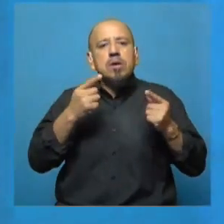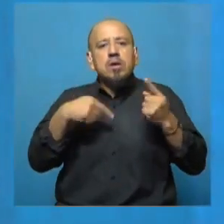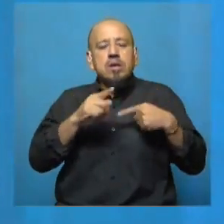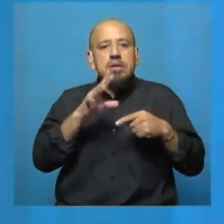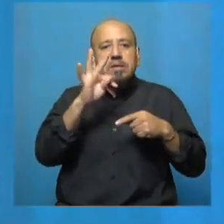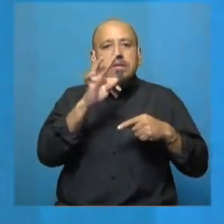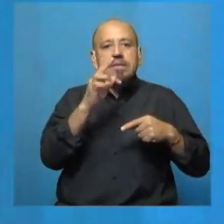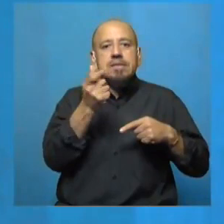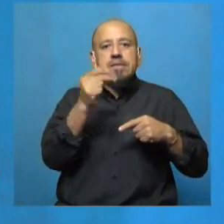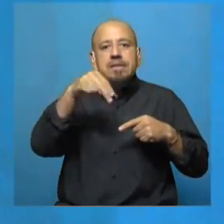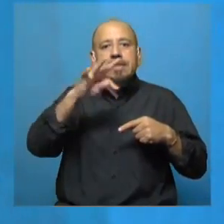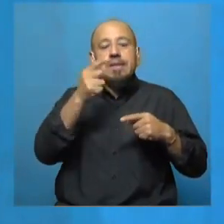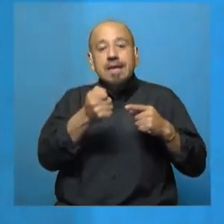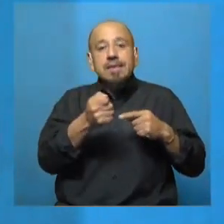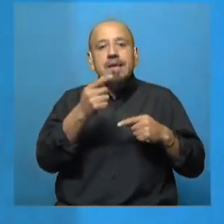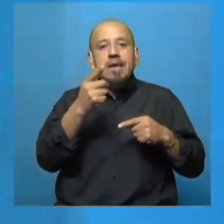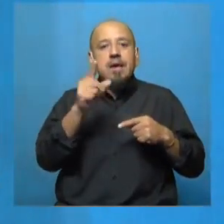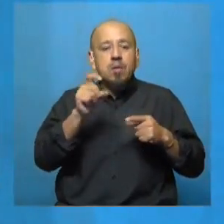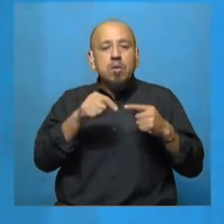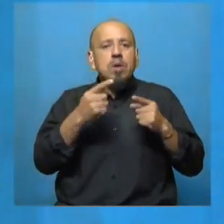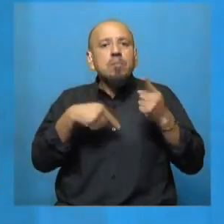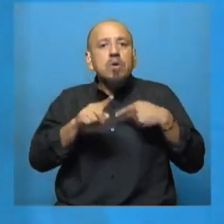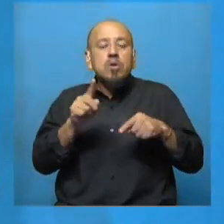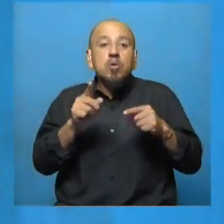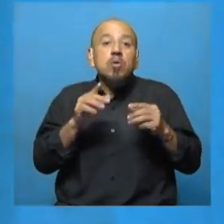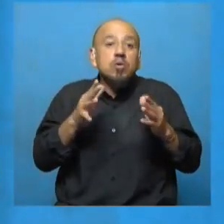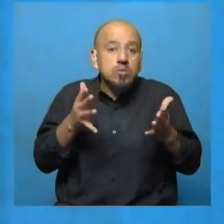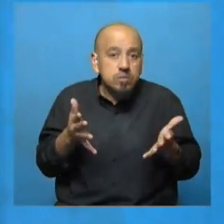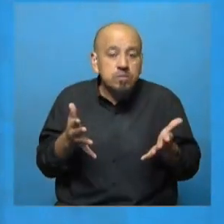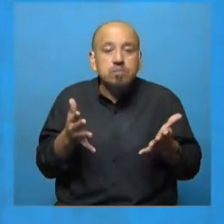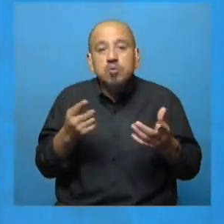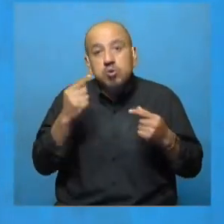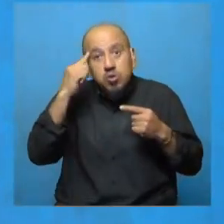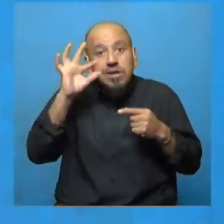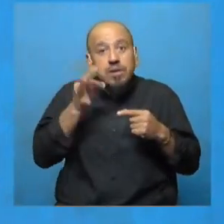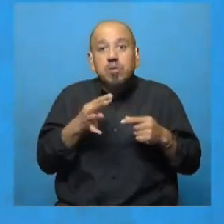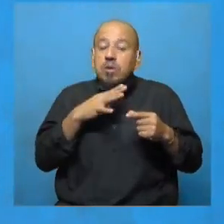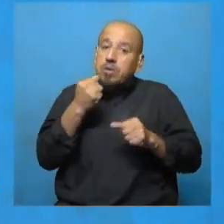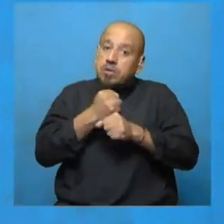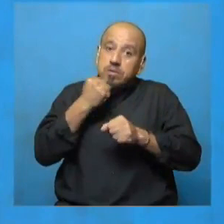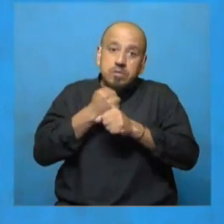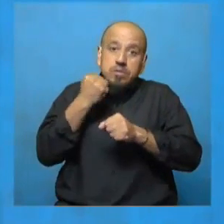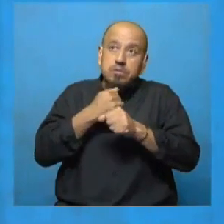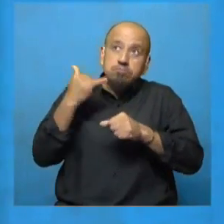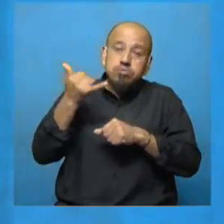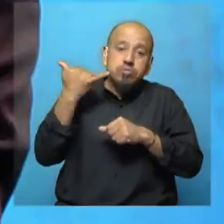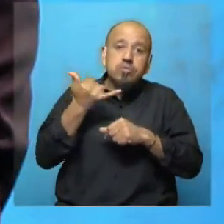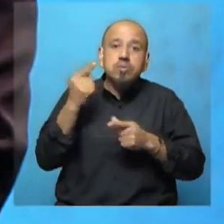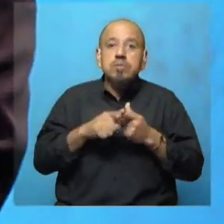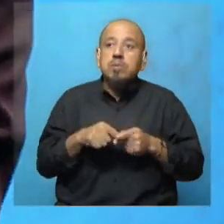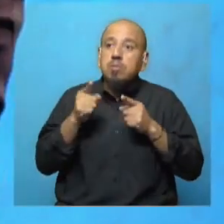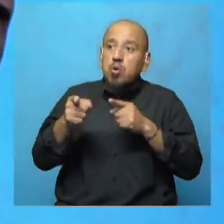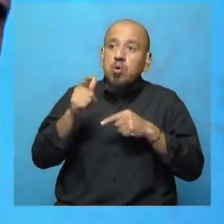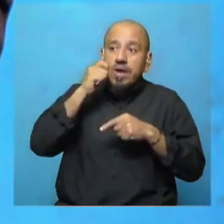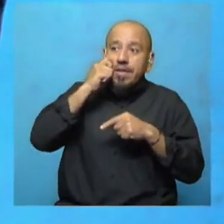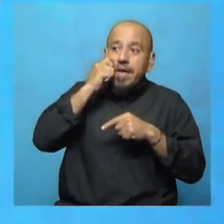que es insólito esto O sea jamás nos hubiéramos imaginado pero yo creo que algo tiene que ver con todo ese trabajo que se hizo durante mucho tiempo bueno eras